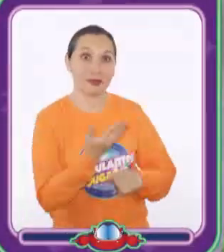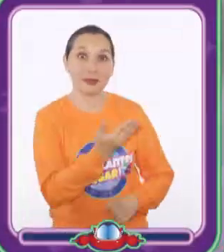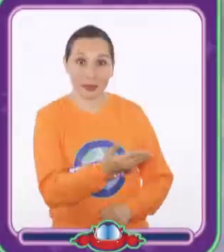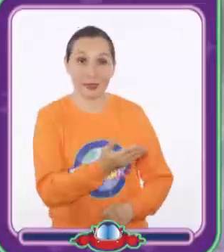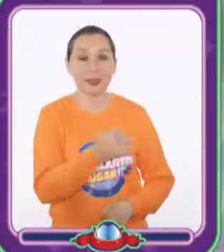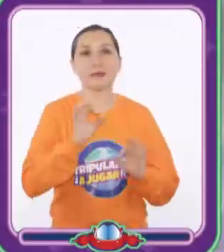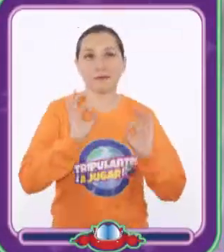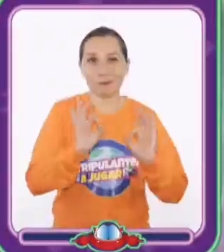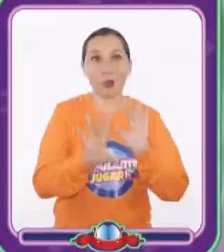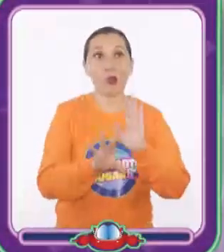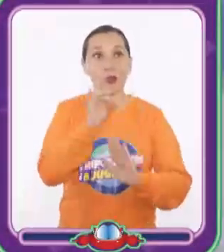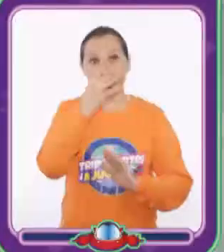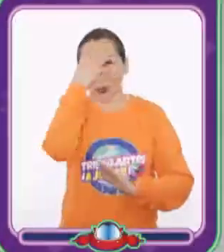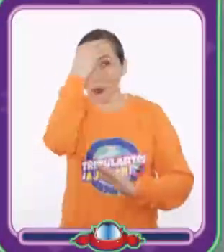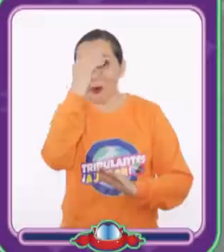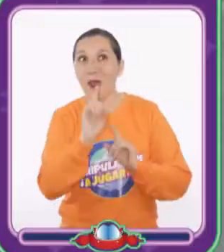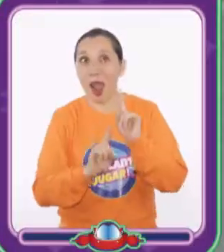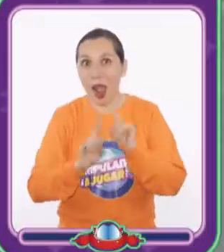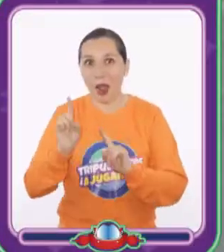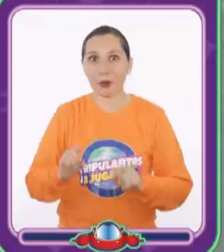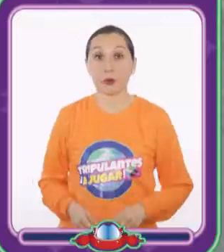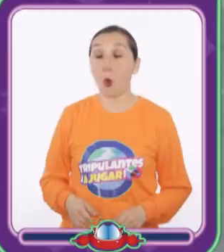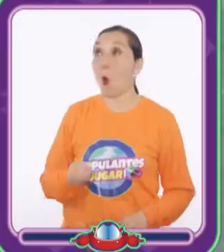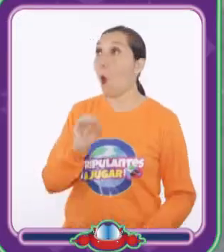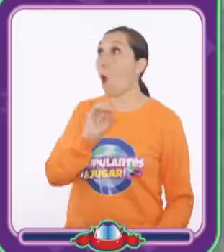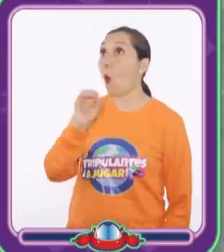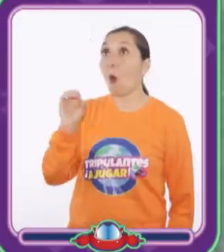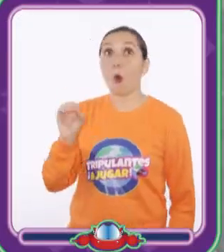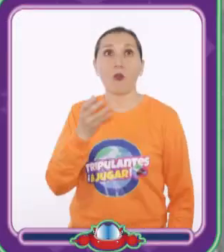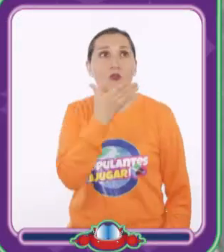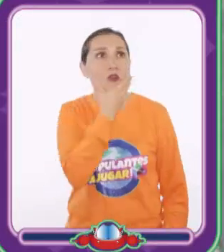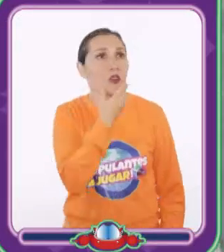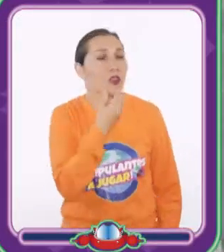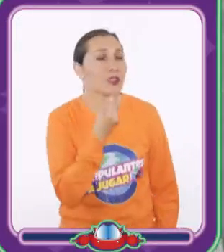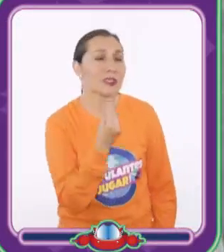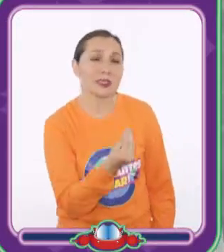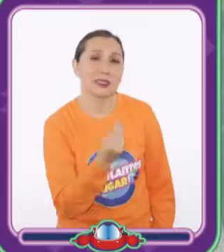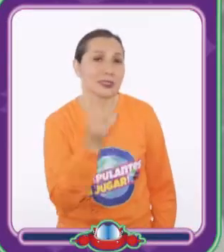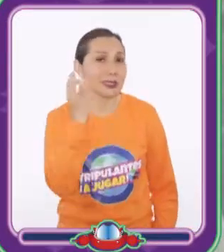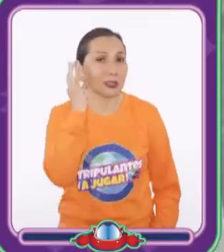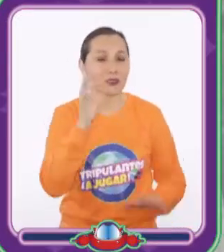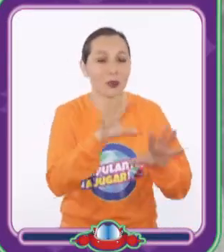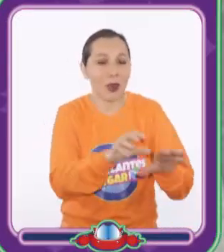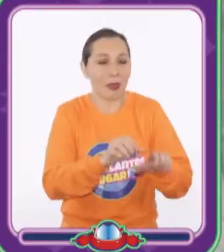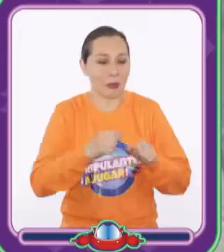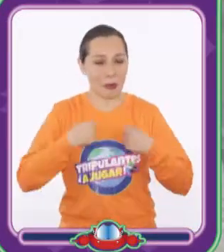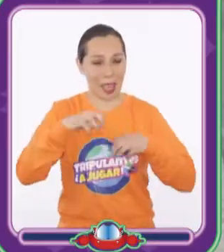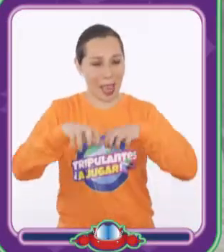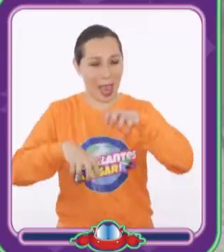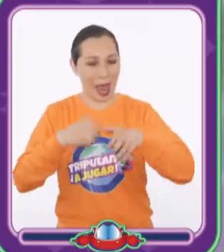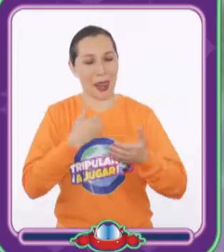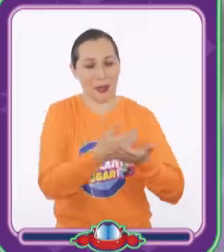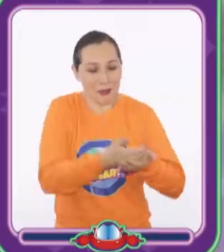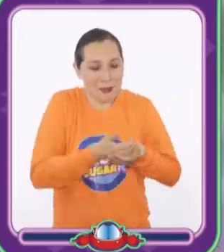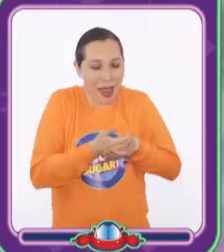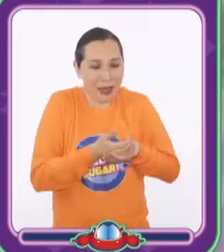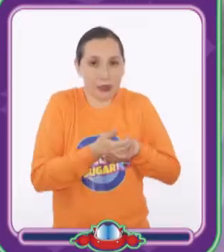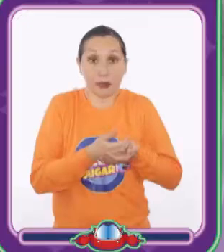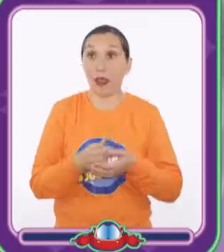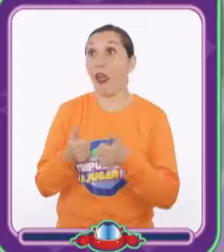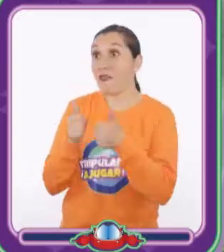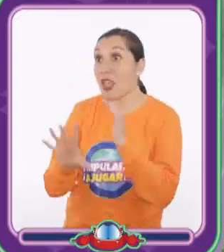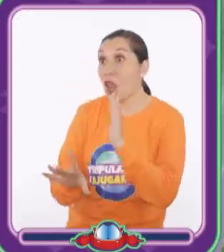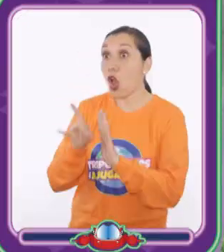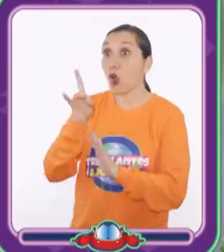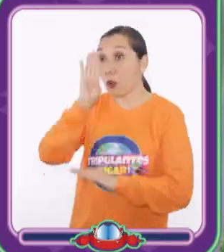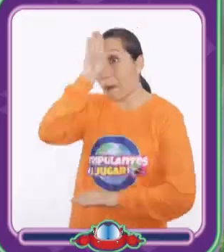al parecer encontró algo. ¡Oh! ¡Pero qué linda! La adoptaré como mascota. ¡Qué bien! Debe